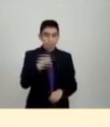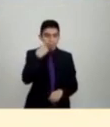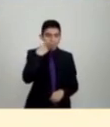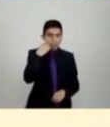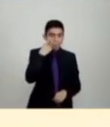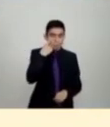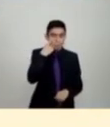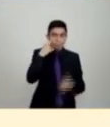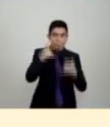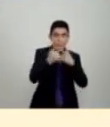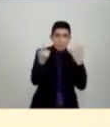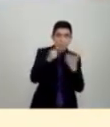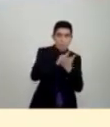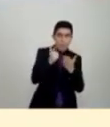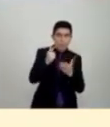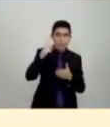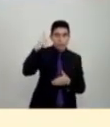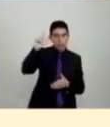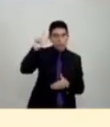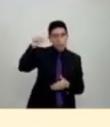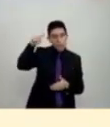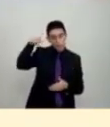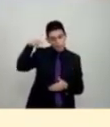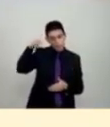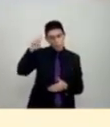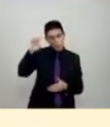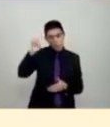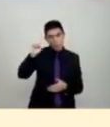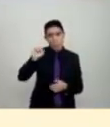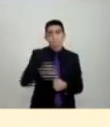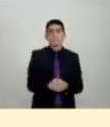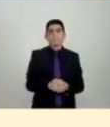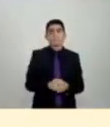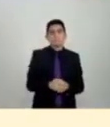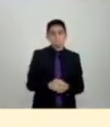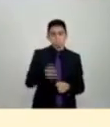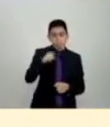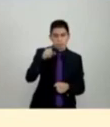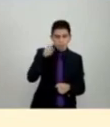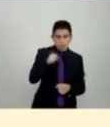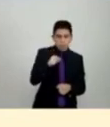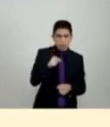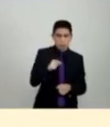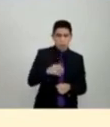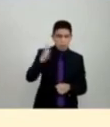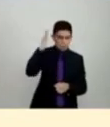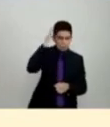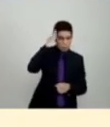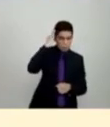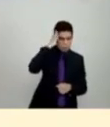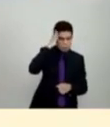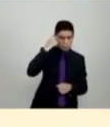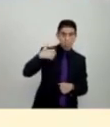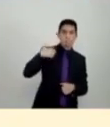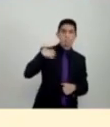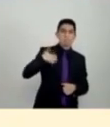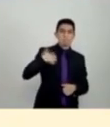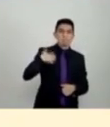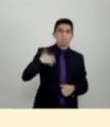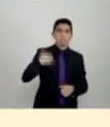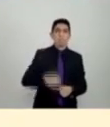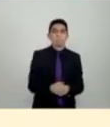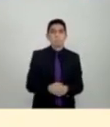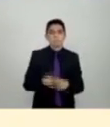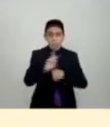plantas rendido un león de Osvaldo Soriano, en donde tú ves un cónsul argentino que está en un